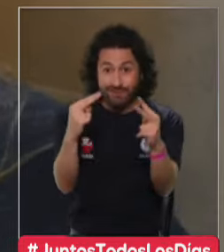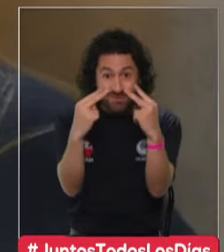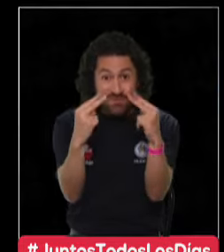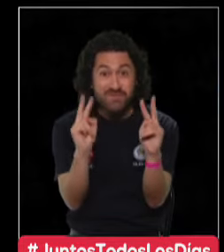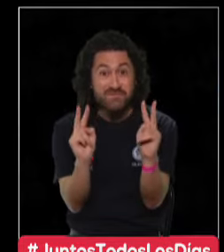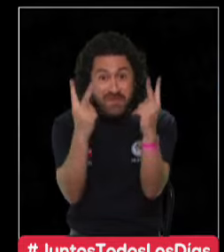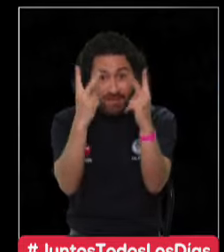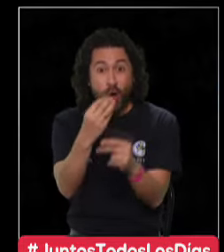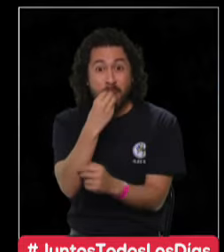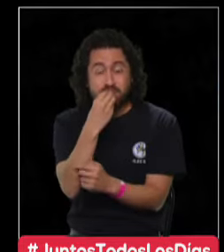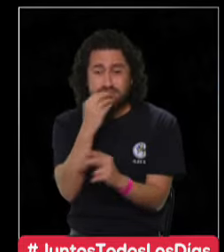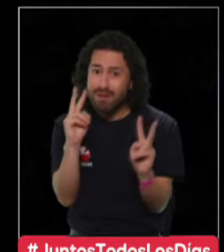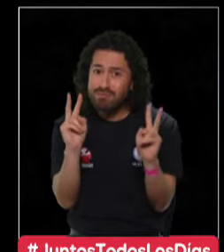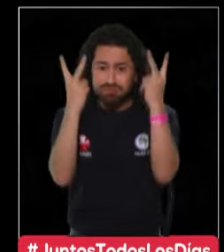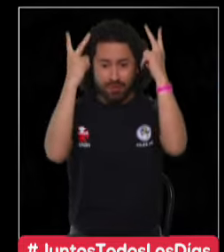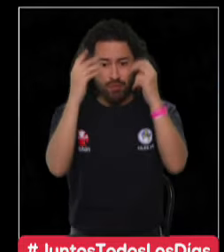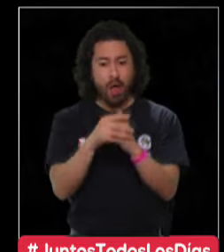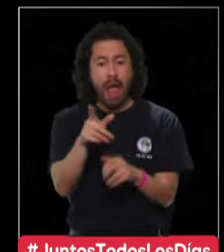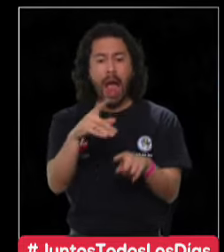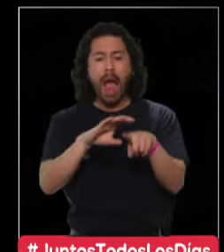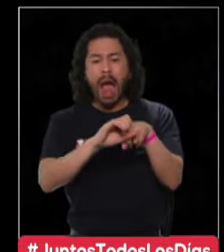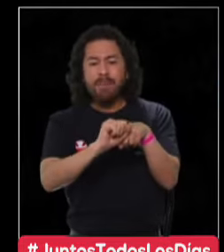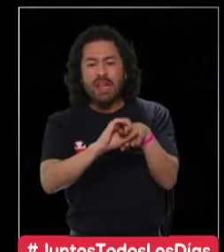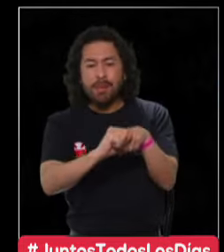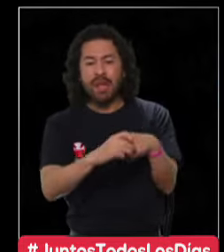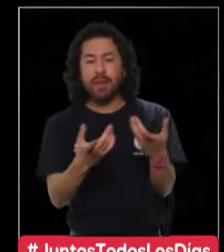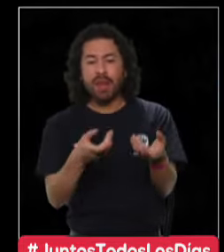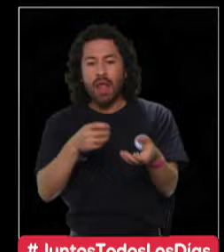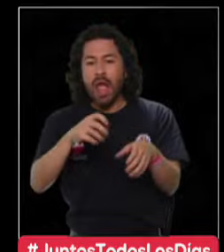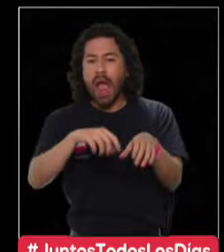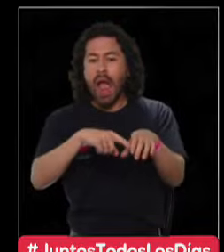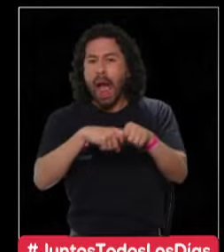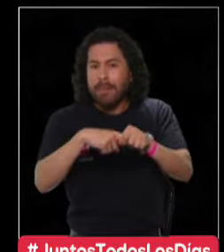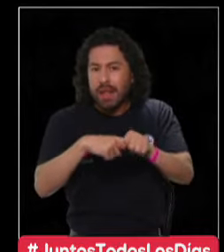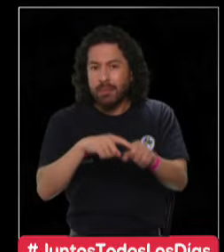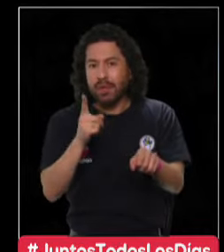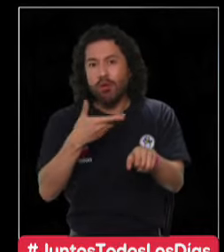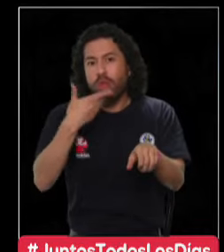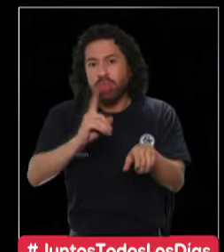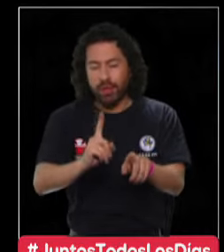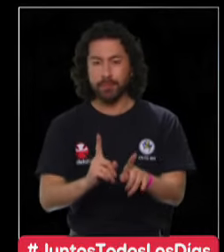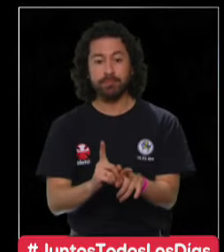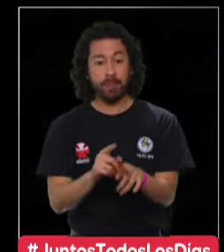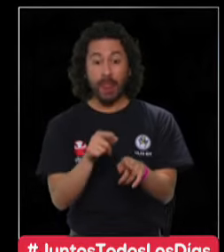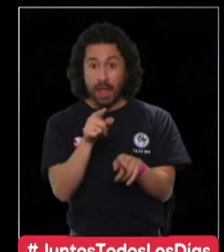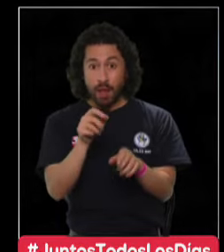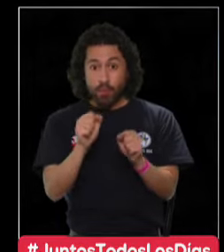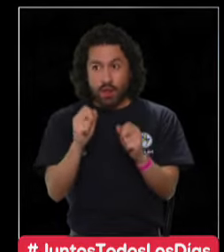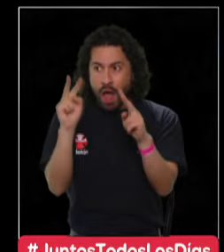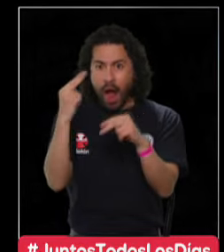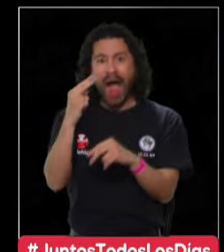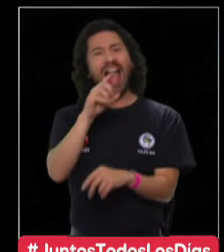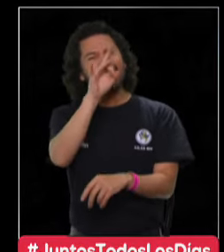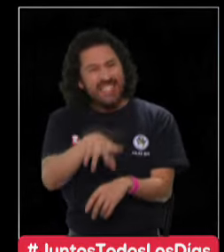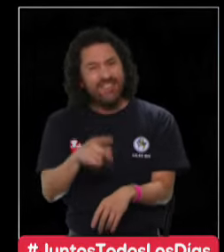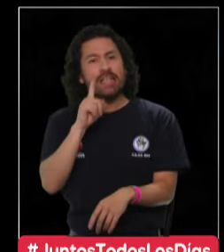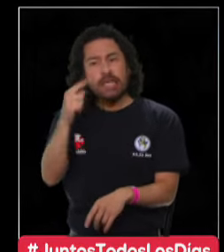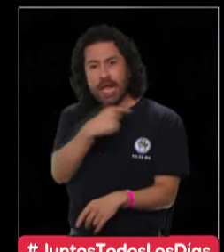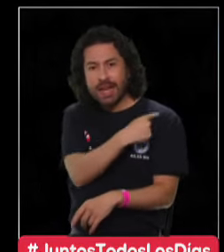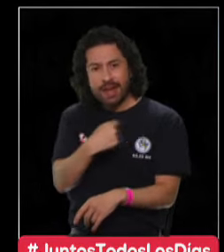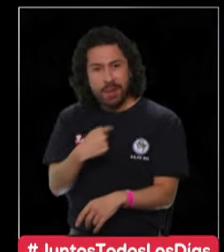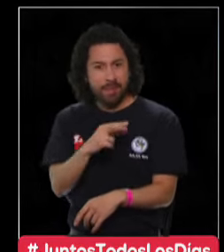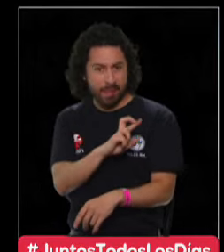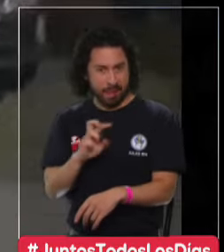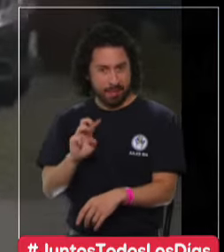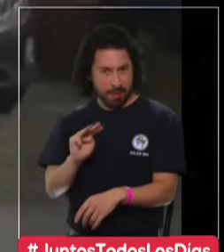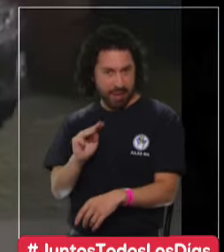Ya, puede comer. Aprieta así a esto para que no se caiga. Puede conocernos.